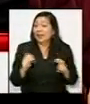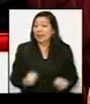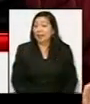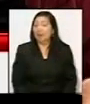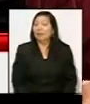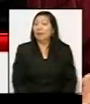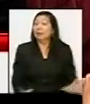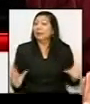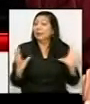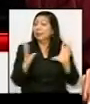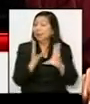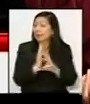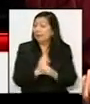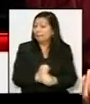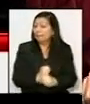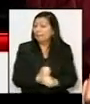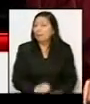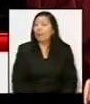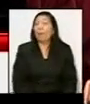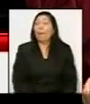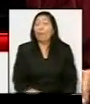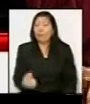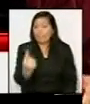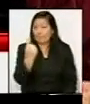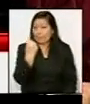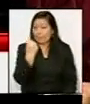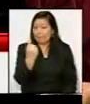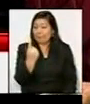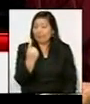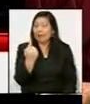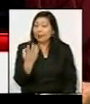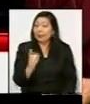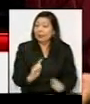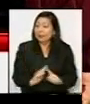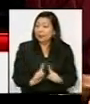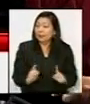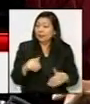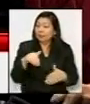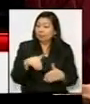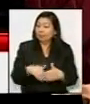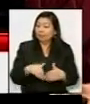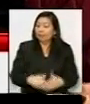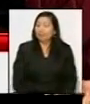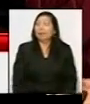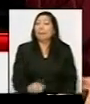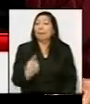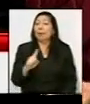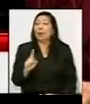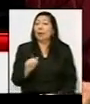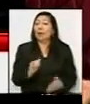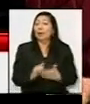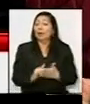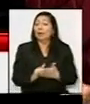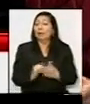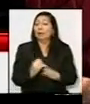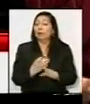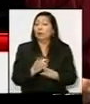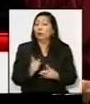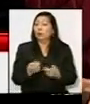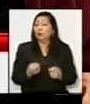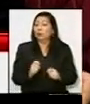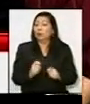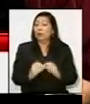resulta mi propuesta primero que hay que diferenciar la votación para los casos de delito de función y